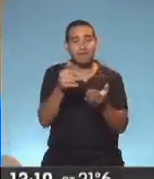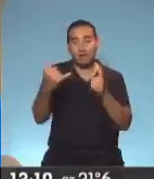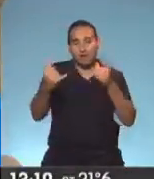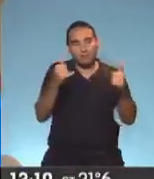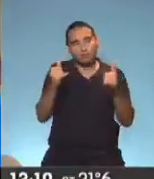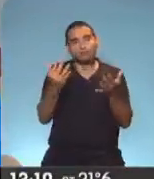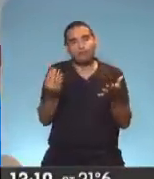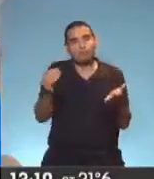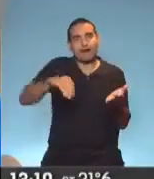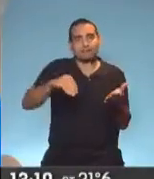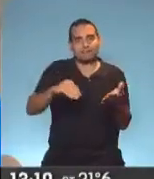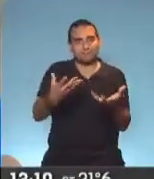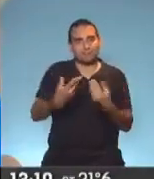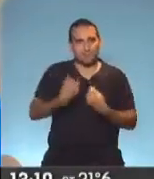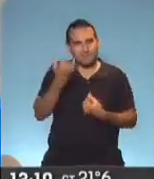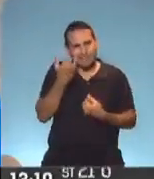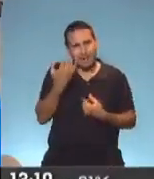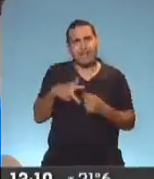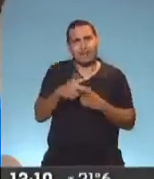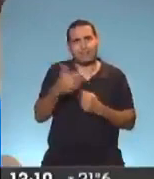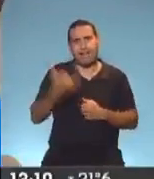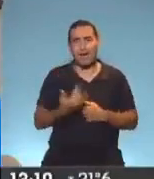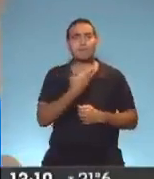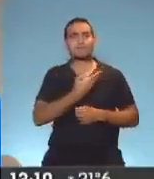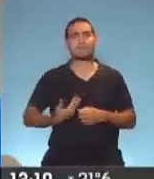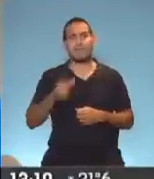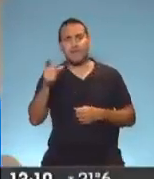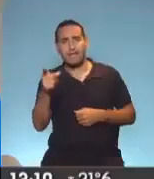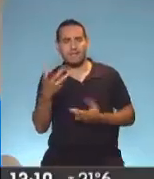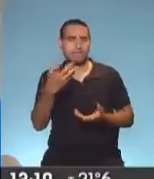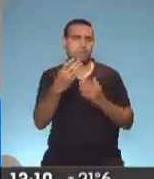más a todas las que nuestro presidente